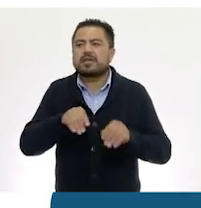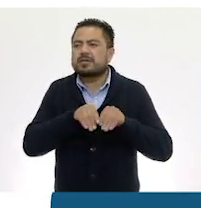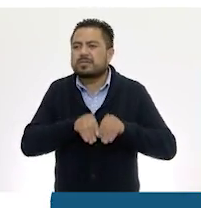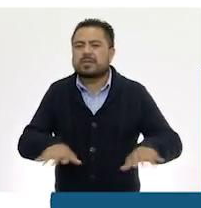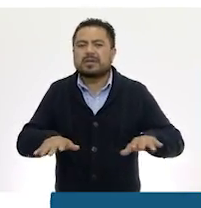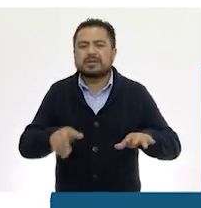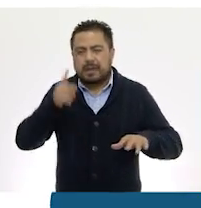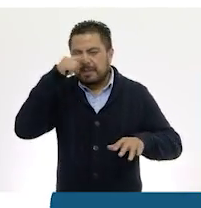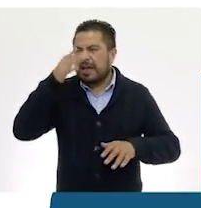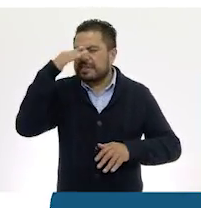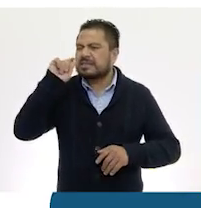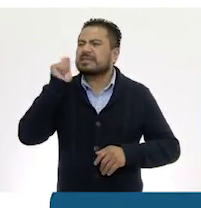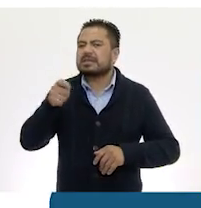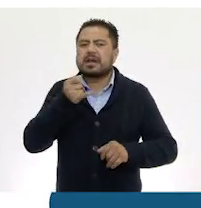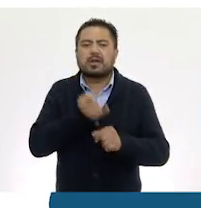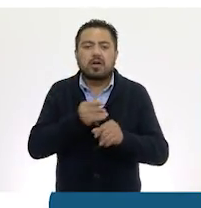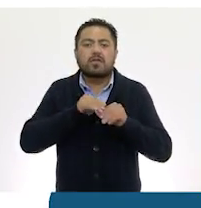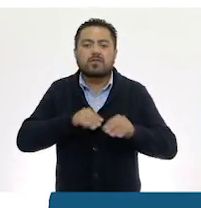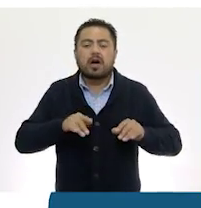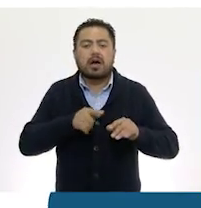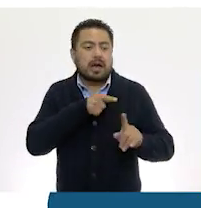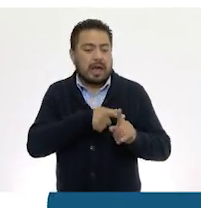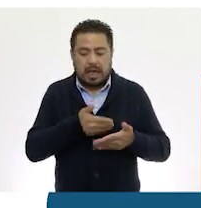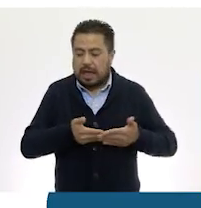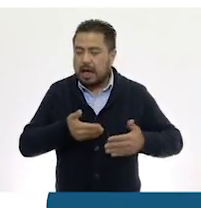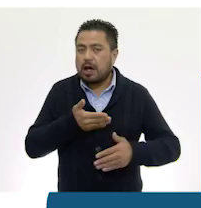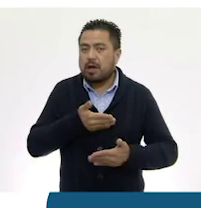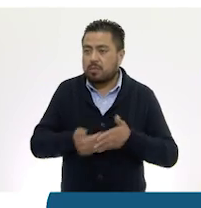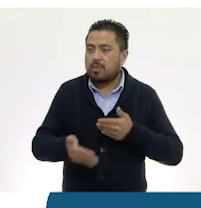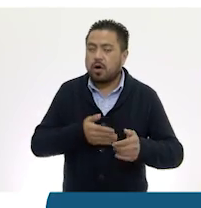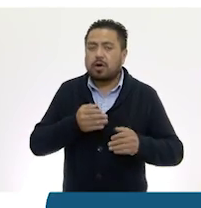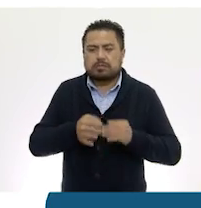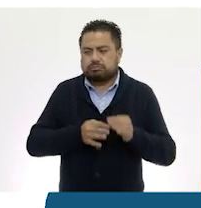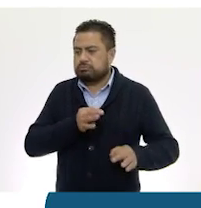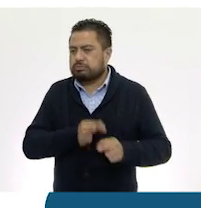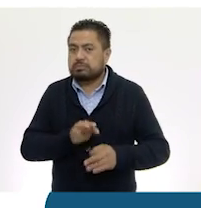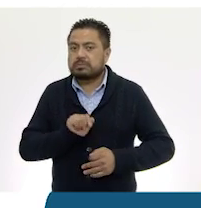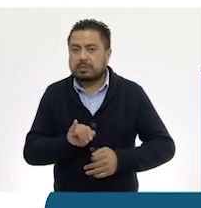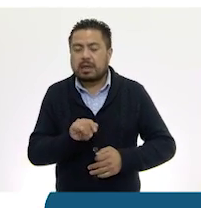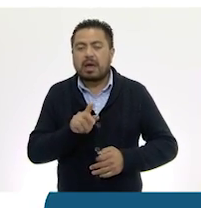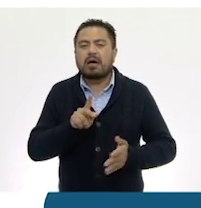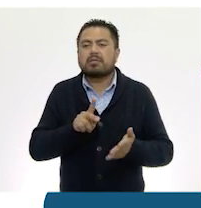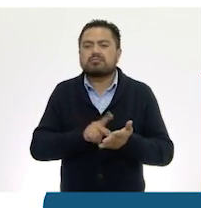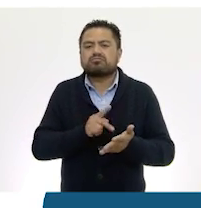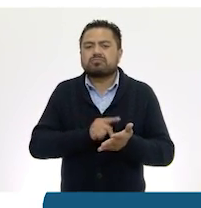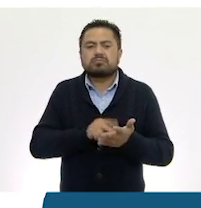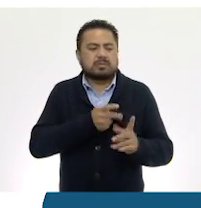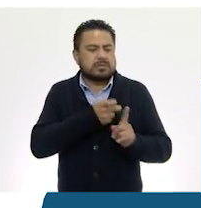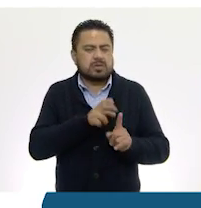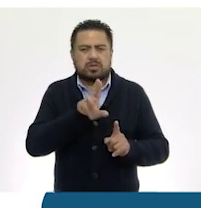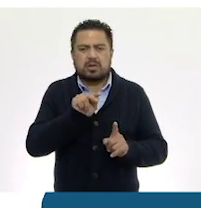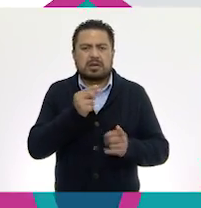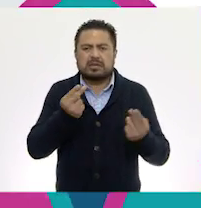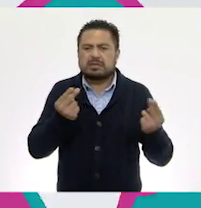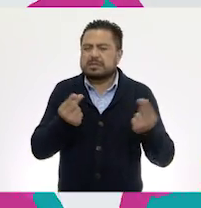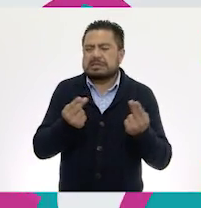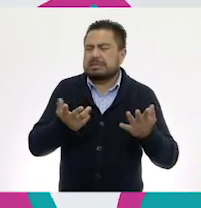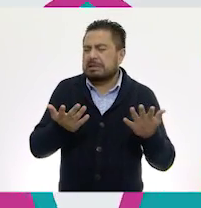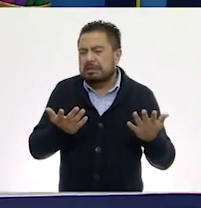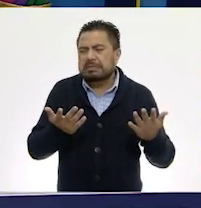publicación para saber si la información es actual y precisa. Aunque muchas veces esto no es tan